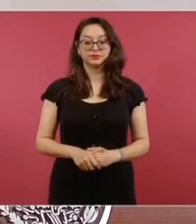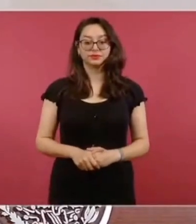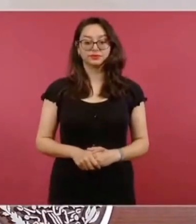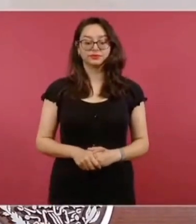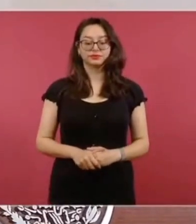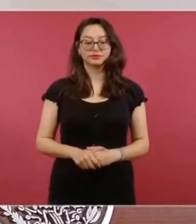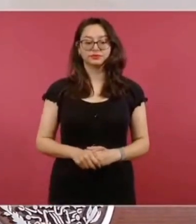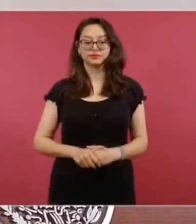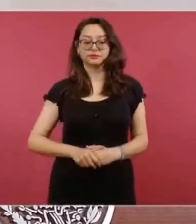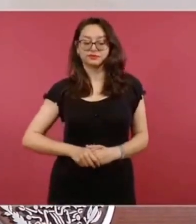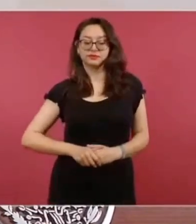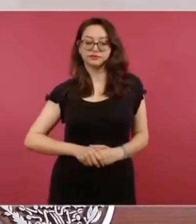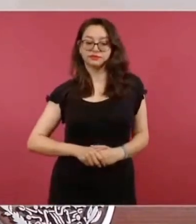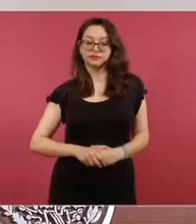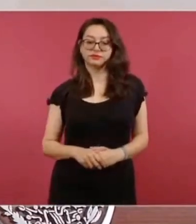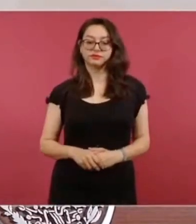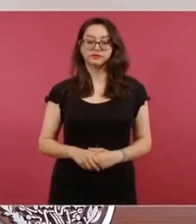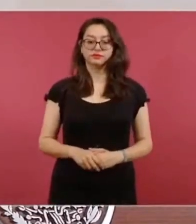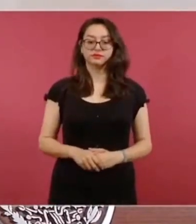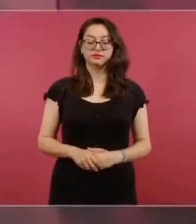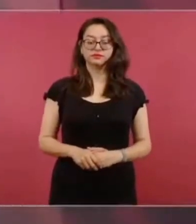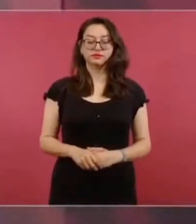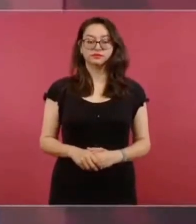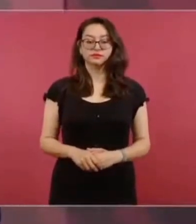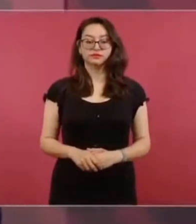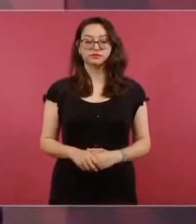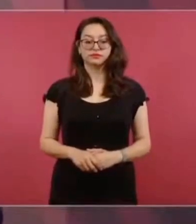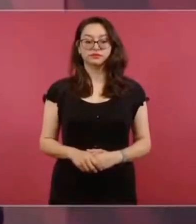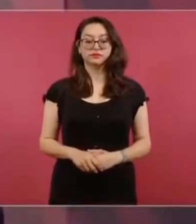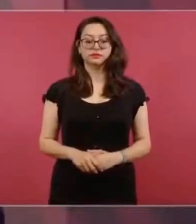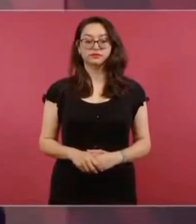O sea, todavía.